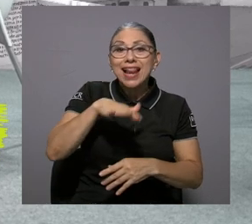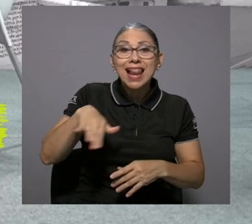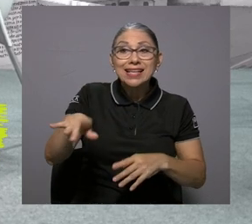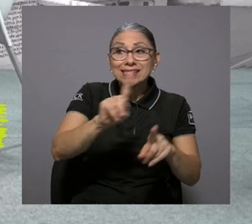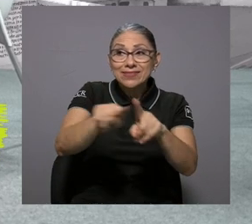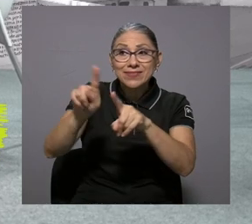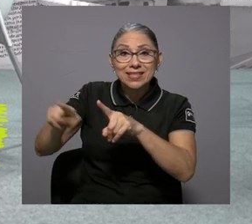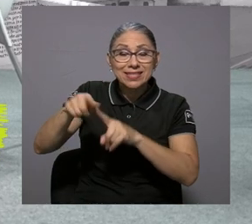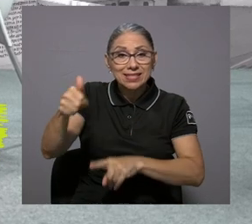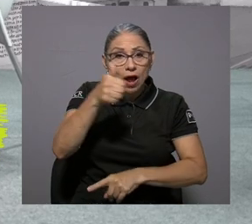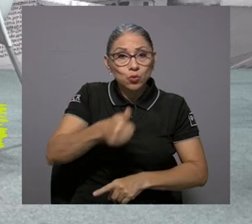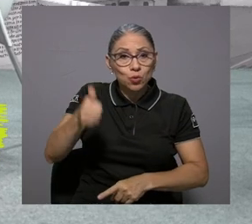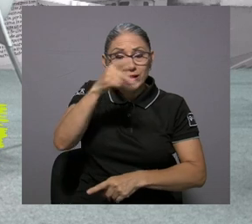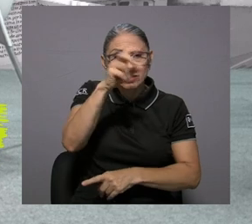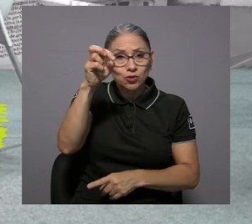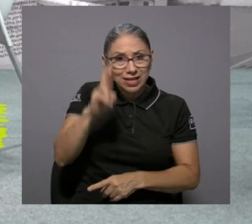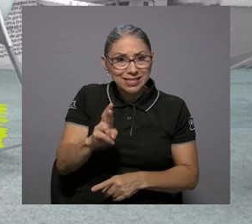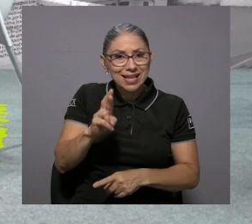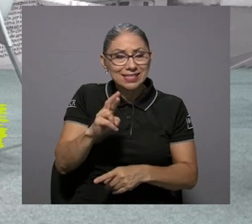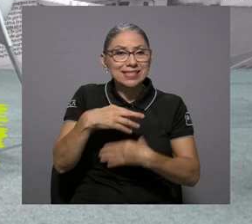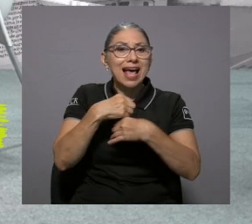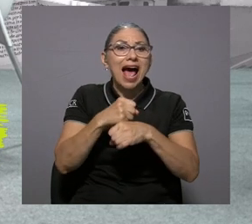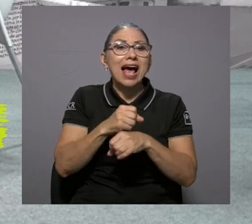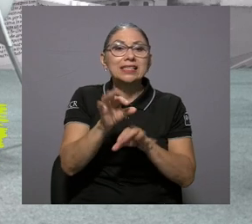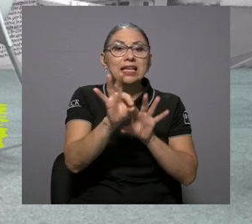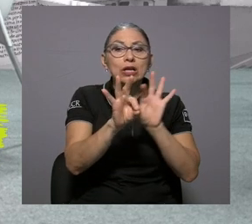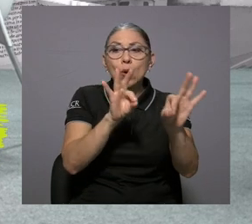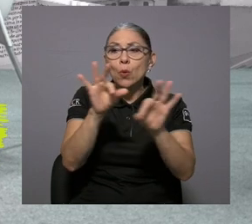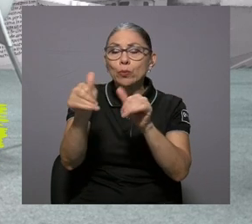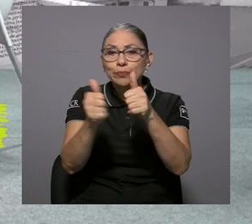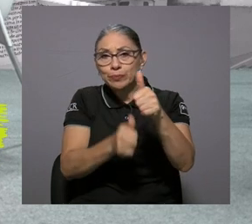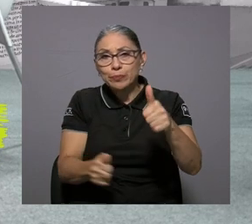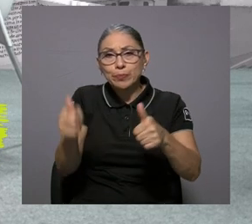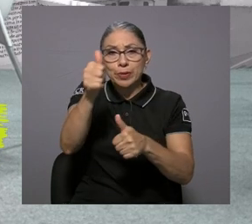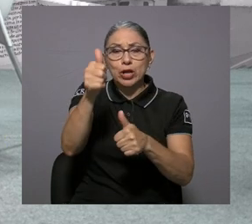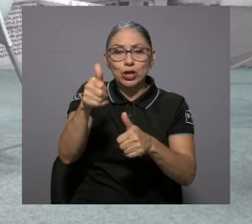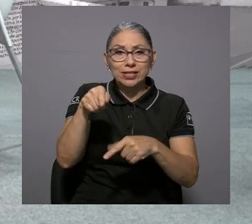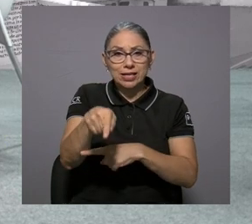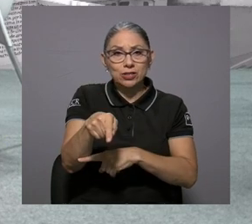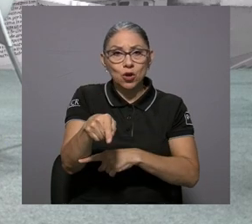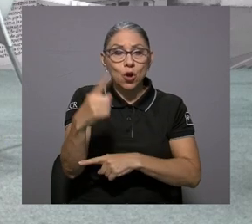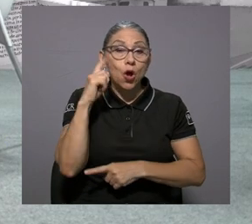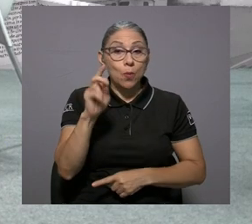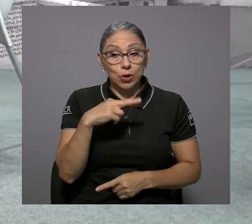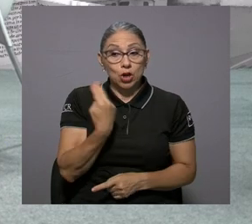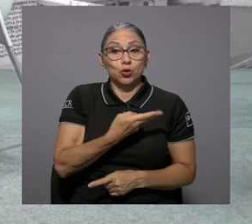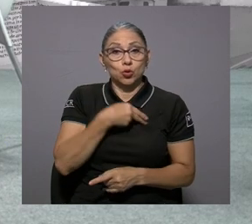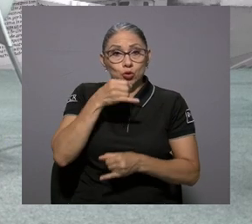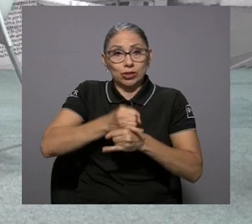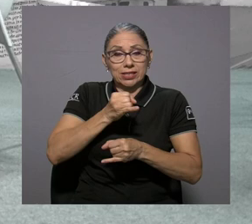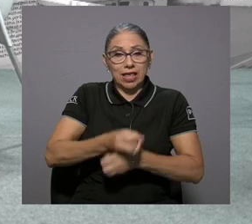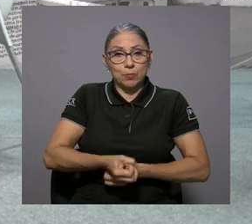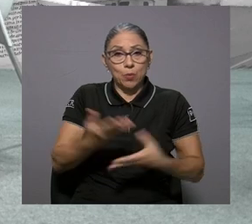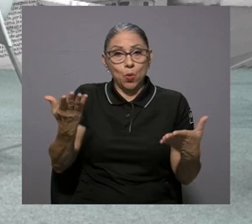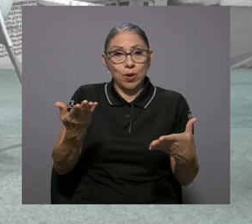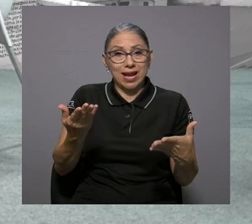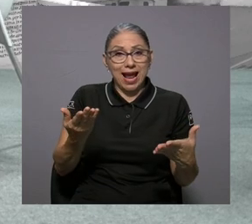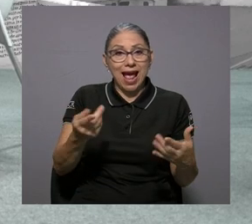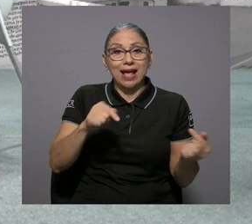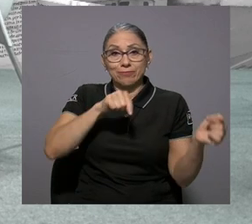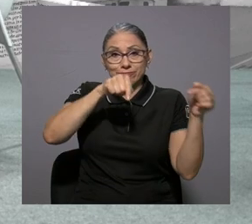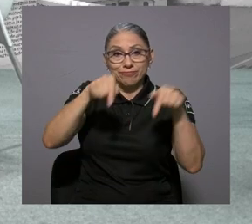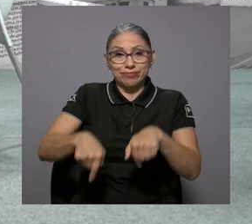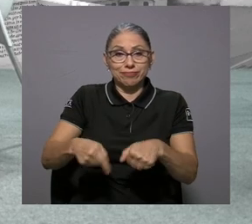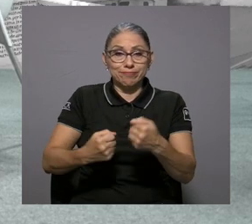autoridades costarricenses, porque somos una entidad pública que está aquí para apoyar los esfuerzos de